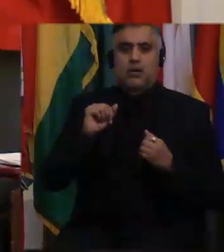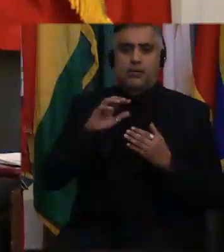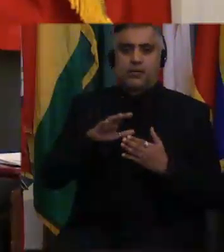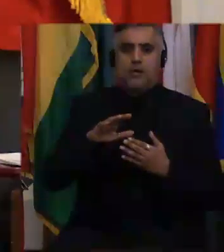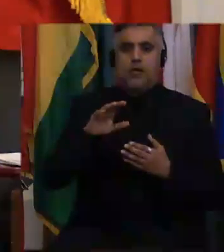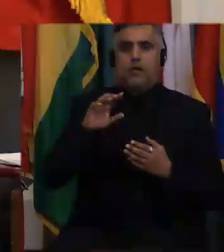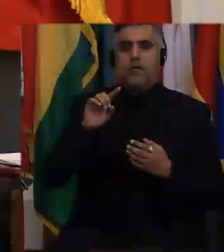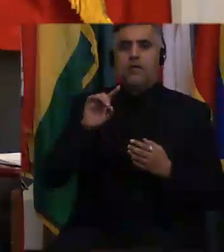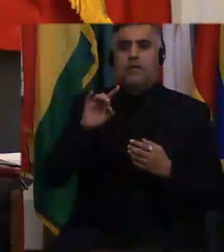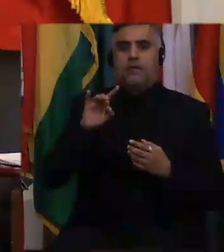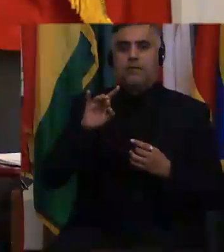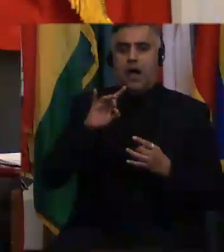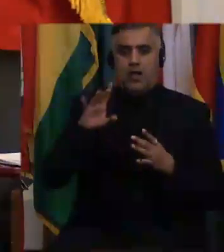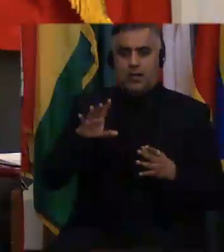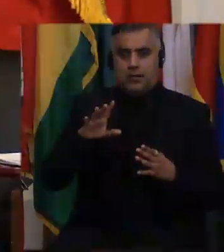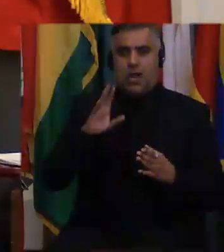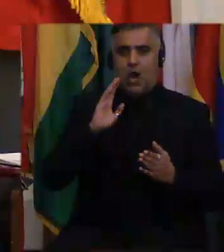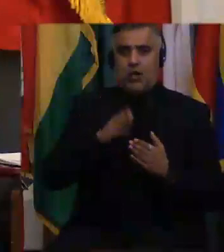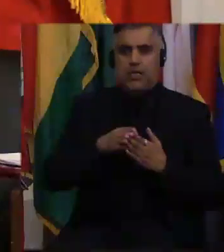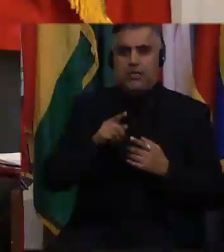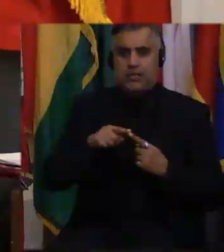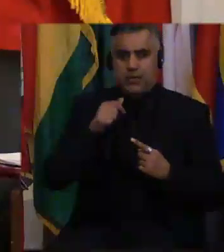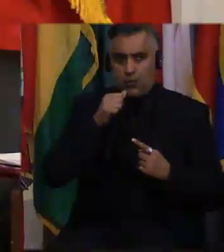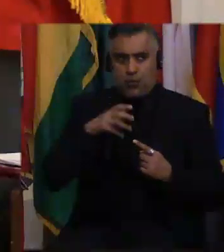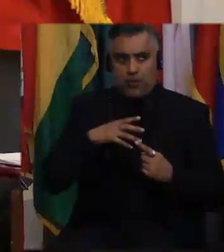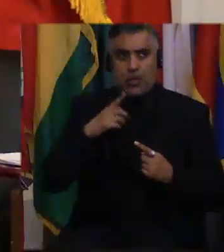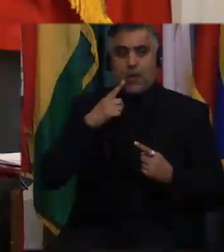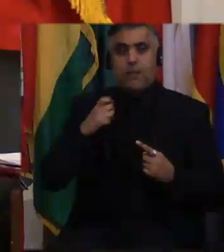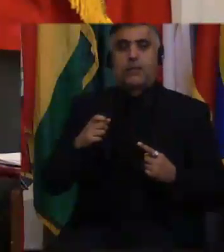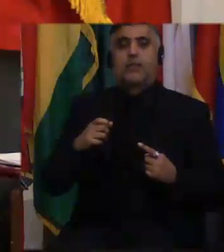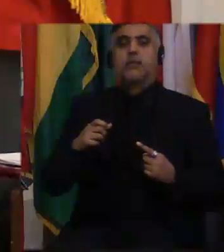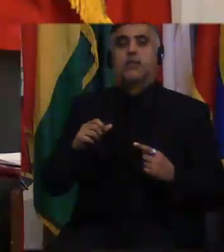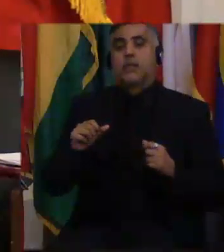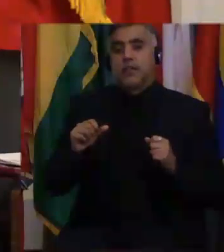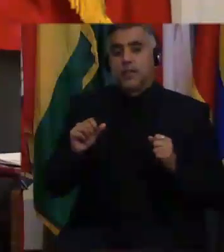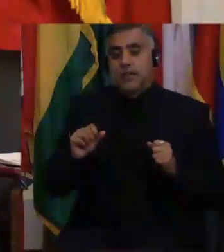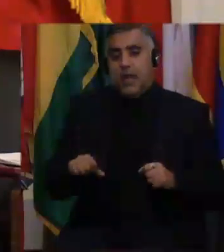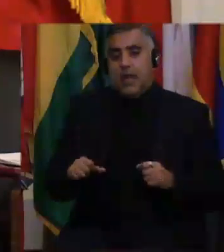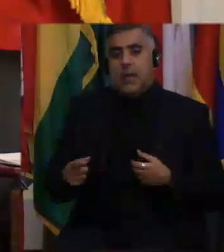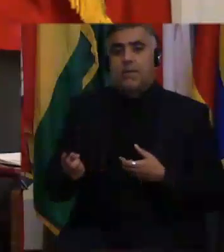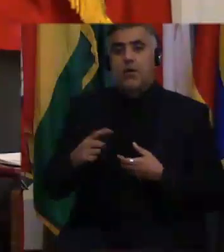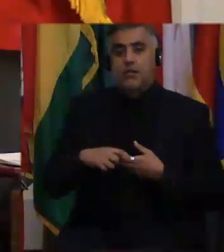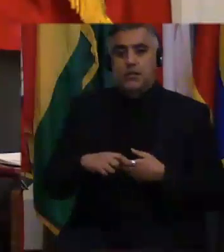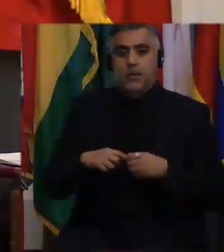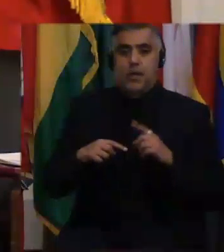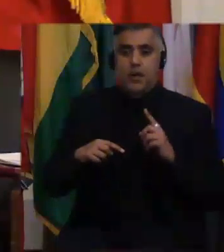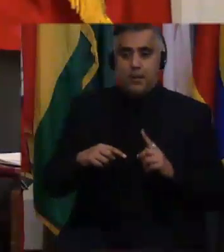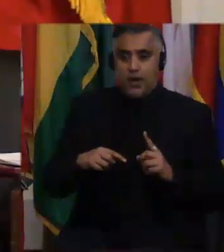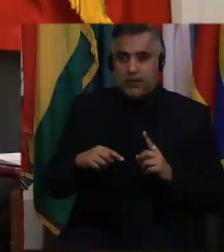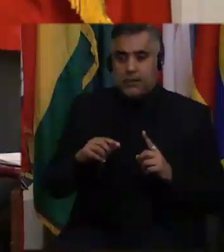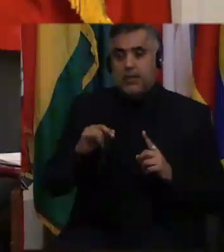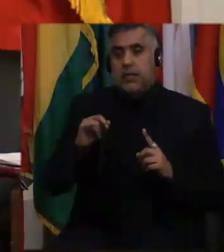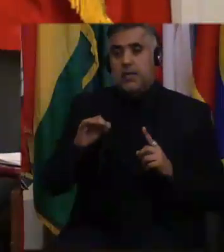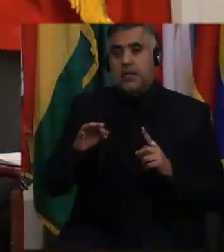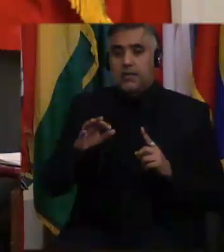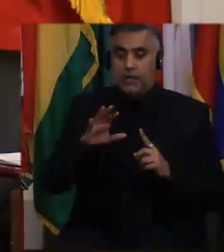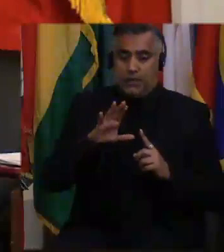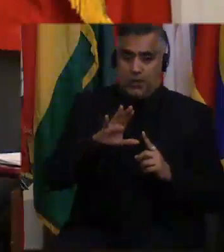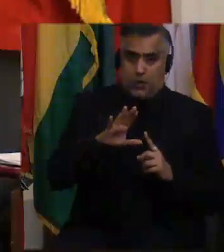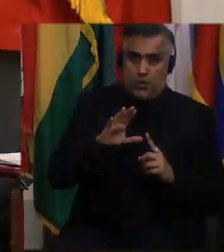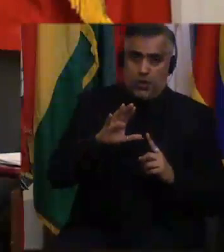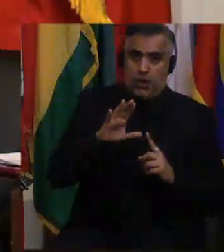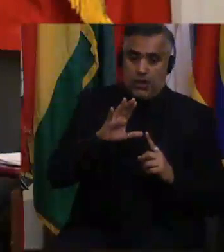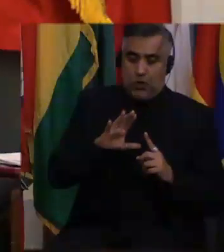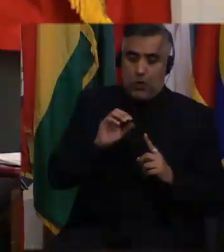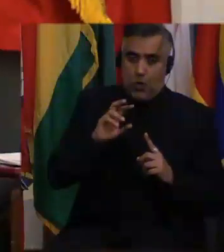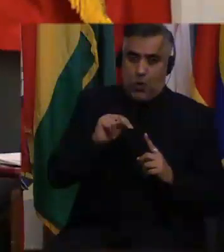mujeres políticas. Porque mal puede una mujer participar si alrededor de ella, en su propio partido, la están agrediendo. Si